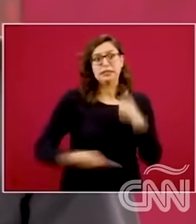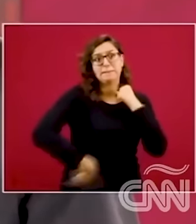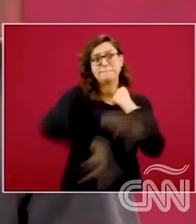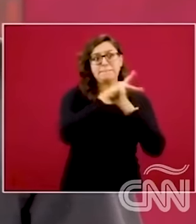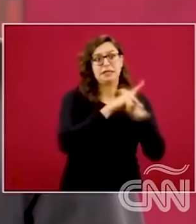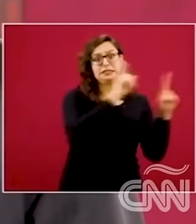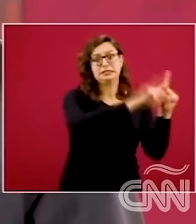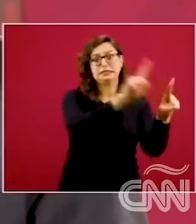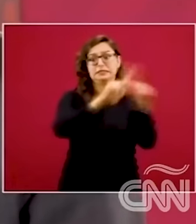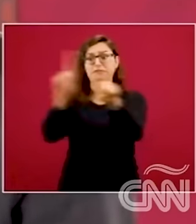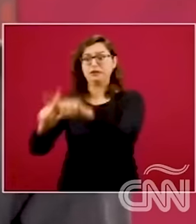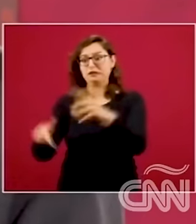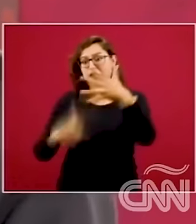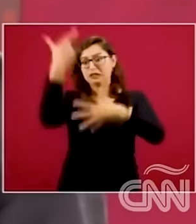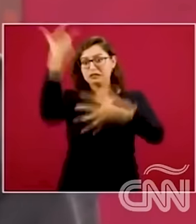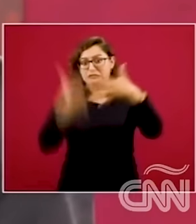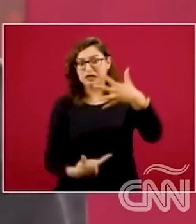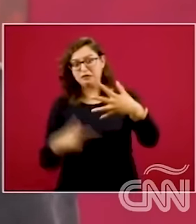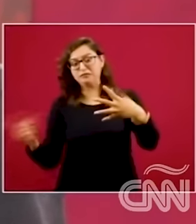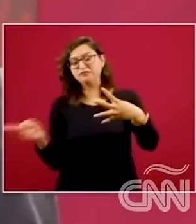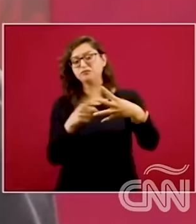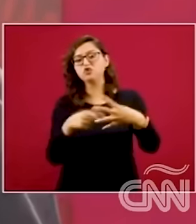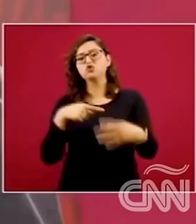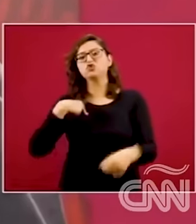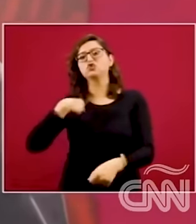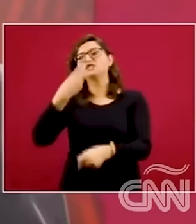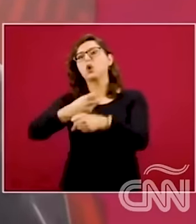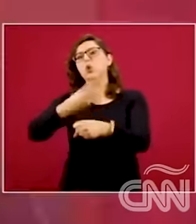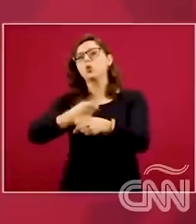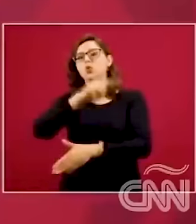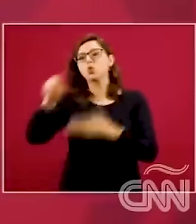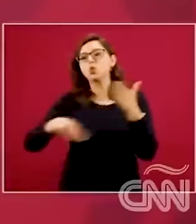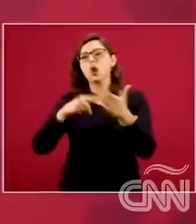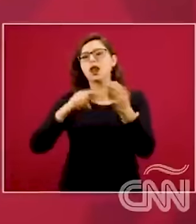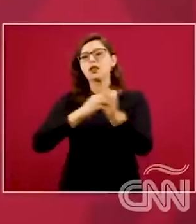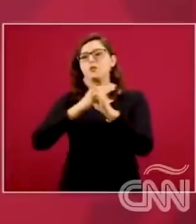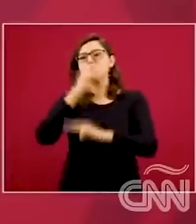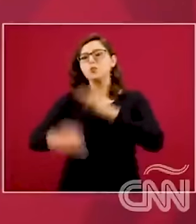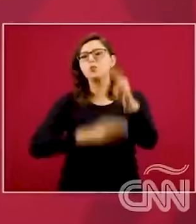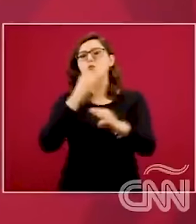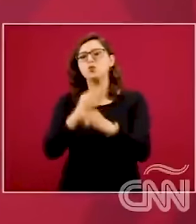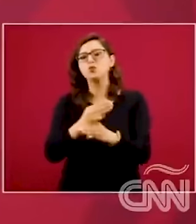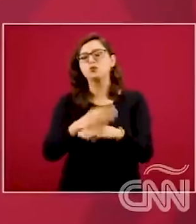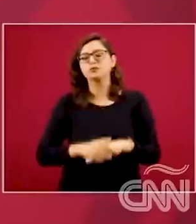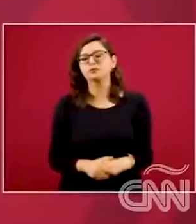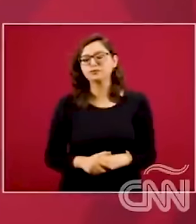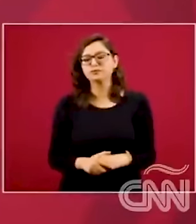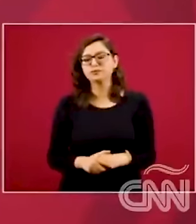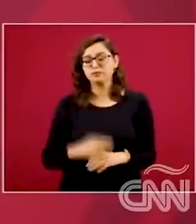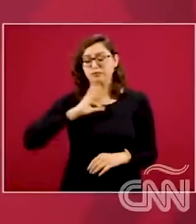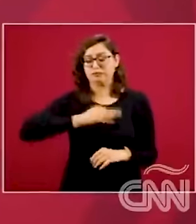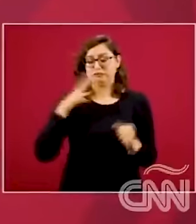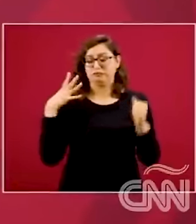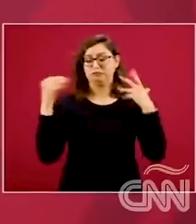él estoy en segundo sitio segundo lugar mundial y he caído con la